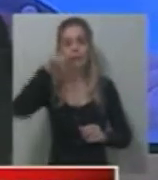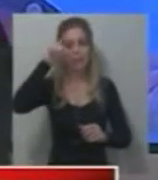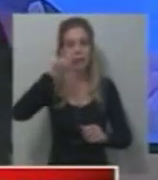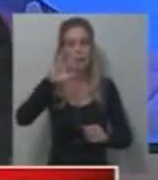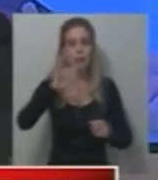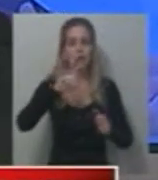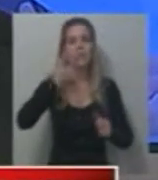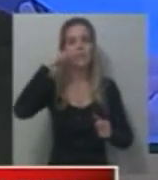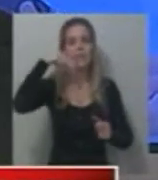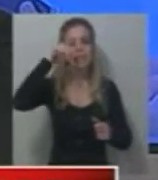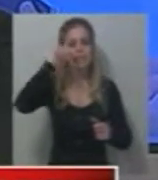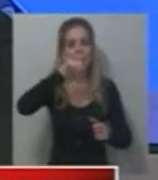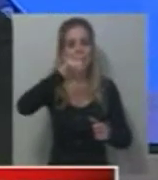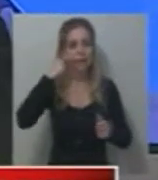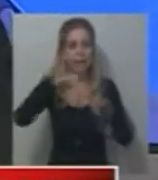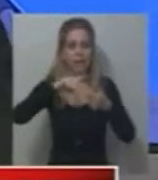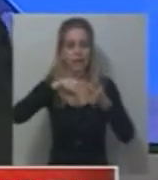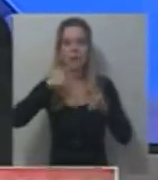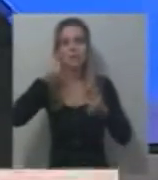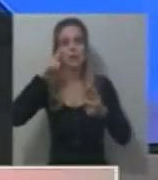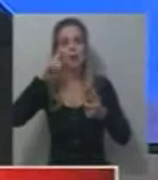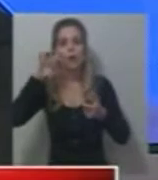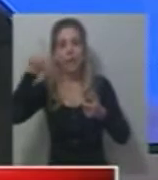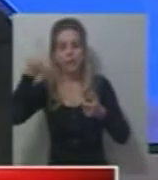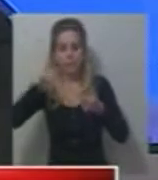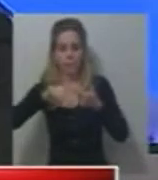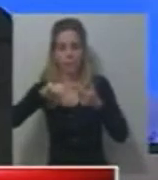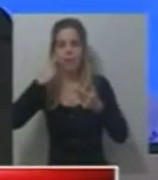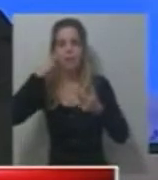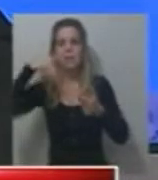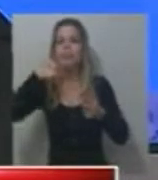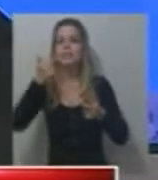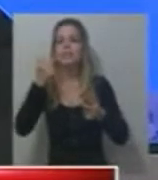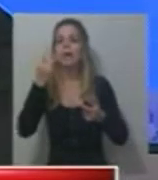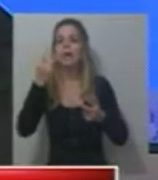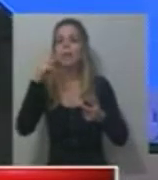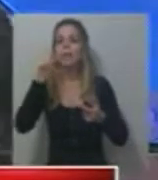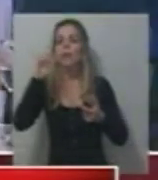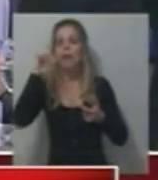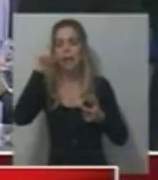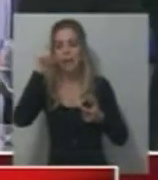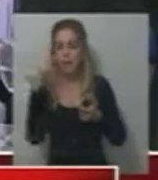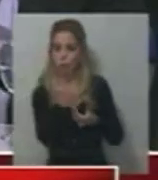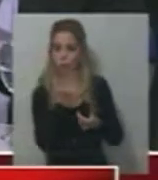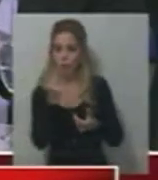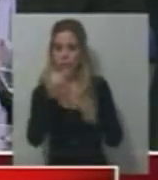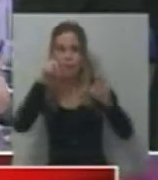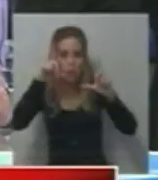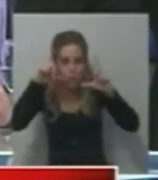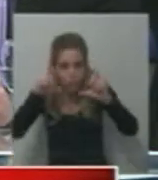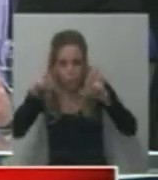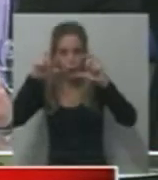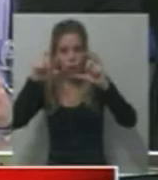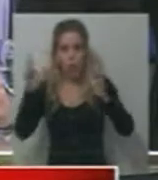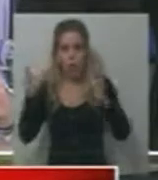Martín Insaurralde, Daniel Scioli y Julio De Vido. Y alguien más había. Bueno, básicamente sí, había otras personas, pero digo, esto no, era... No, más